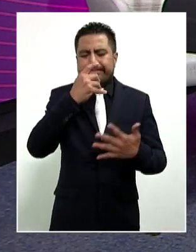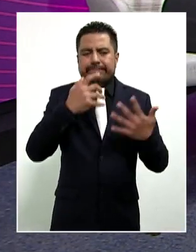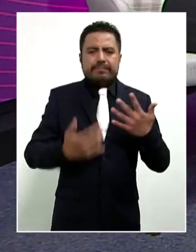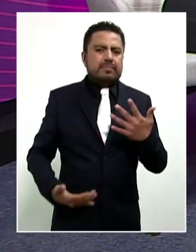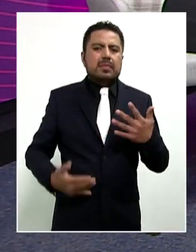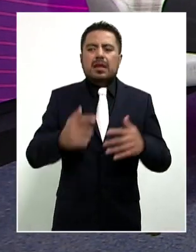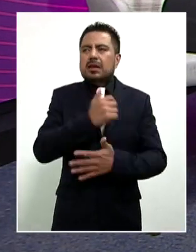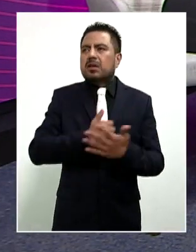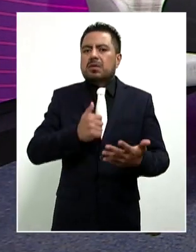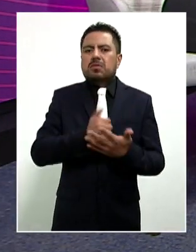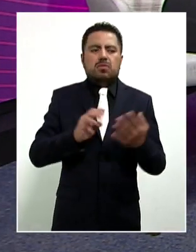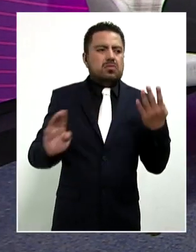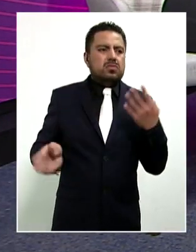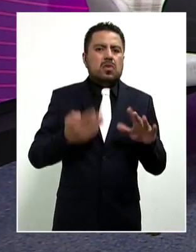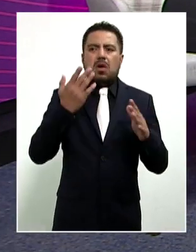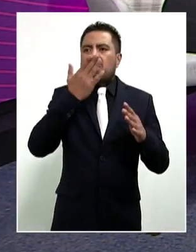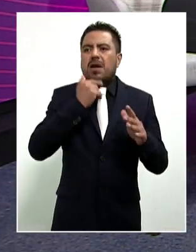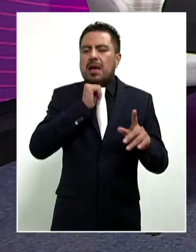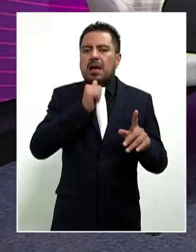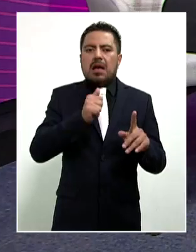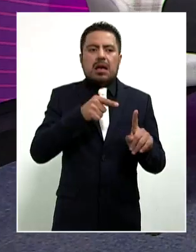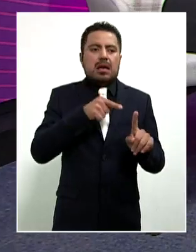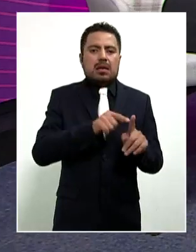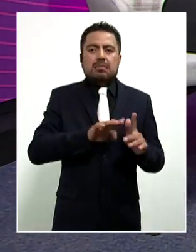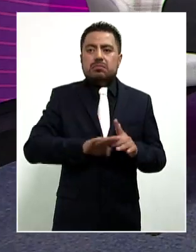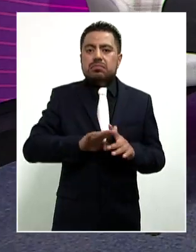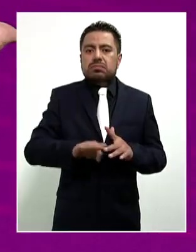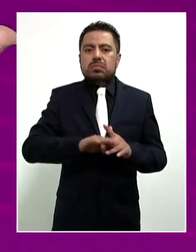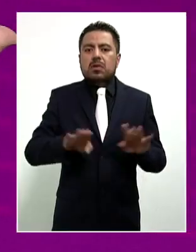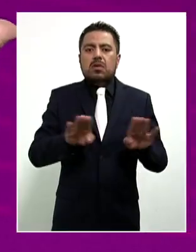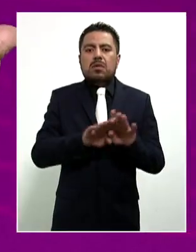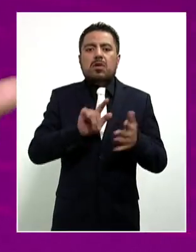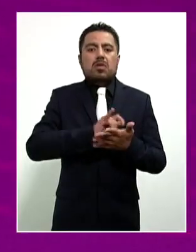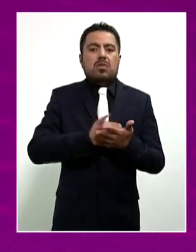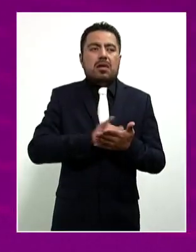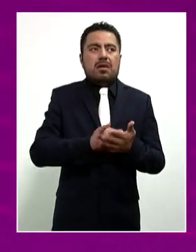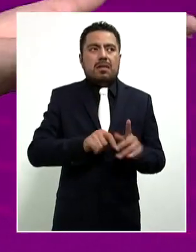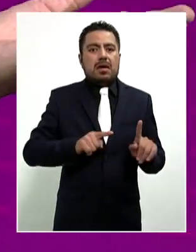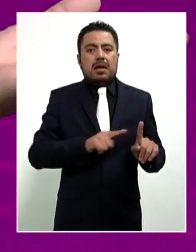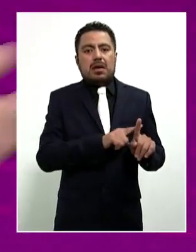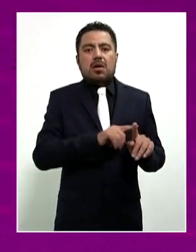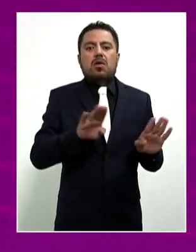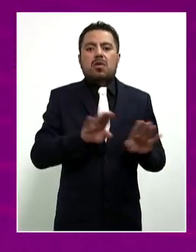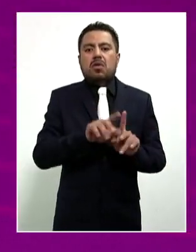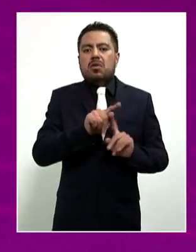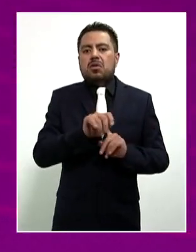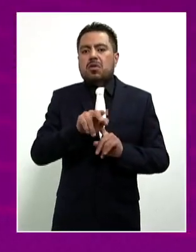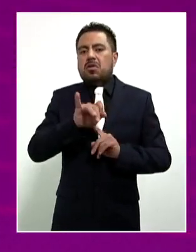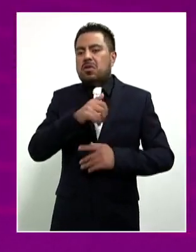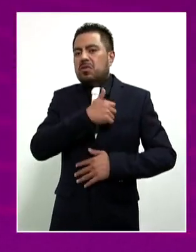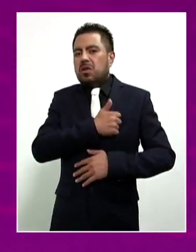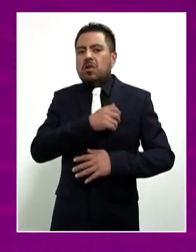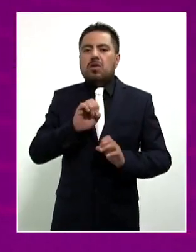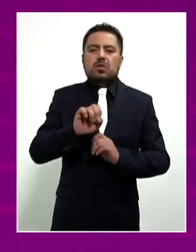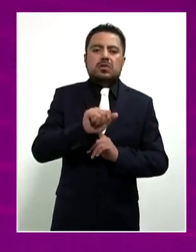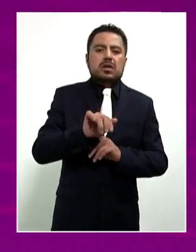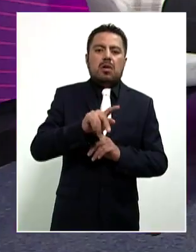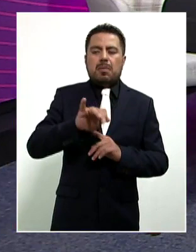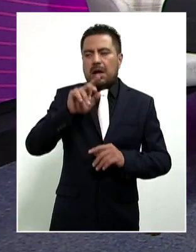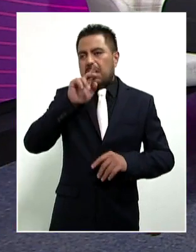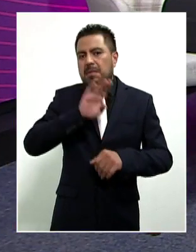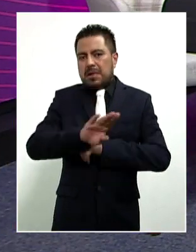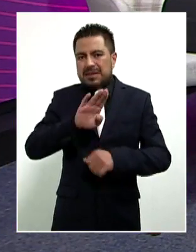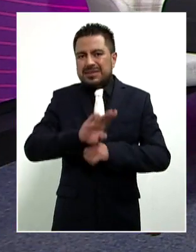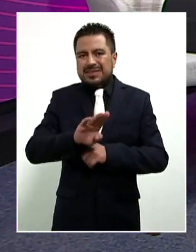Muchas de las ciudades del mundo no serían nada si no fuera por los migrantes. Tienes el caso de Nueva York, o tienes el caso de Toronto, o tienes el caso de Sao Paulo. Sao Paulo